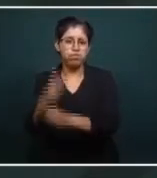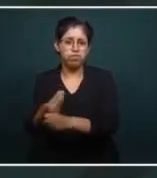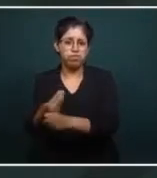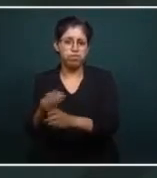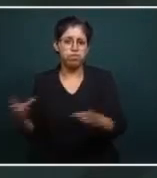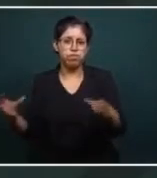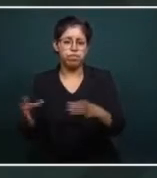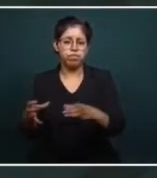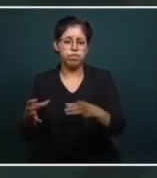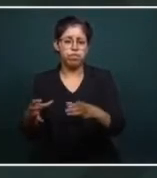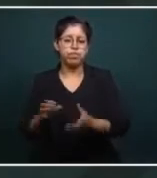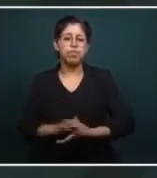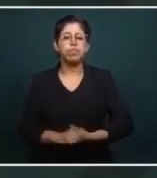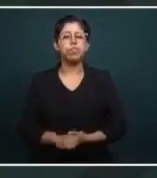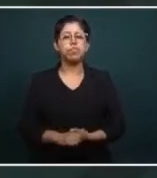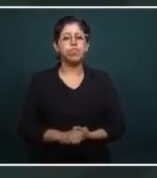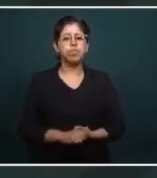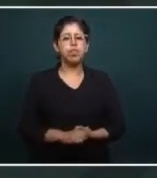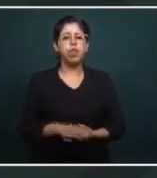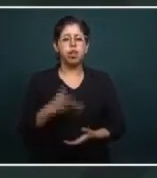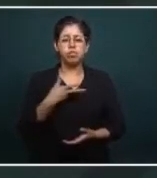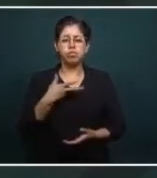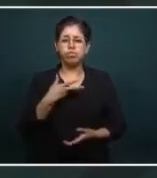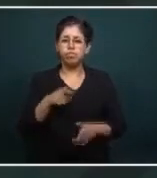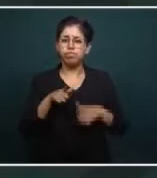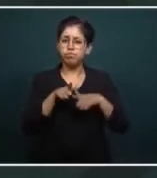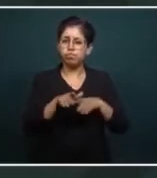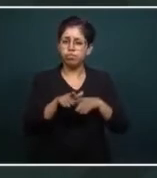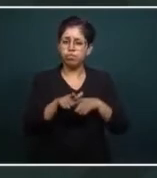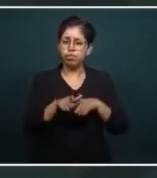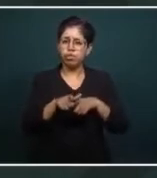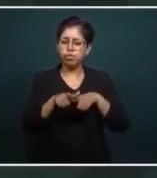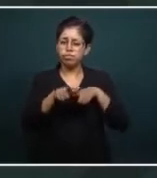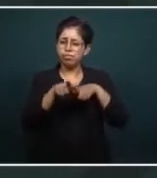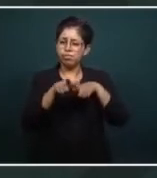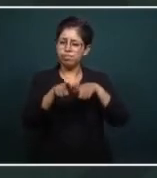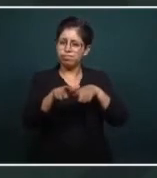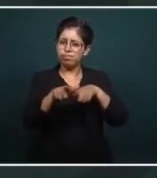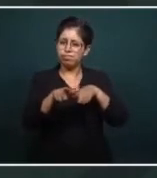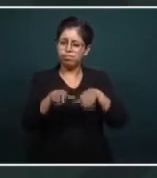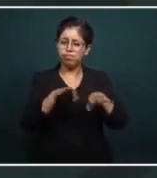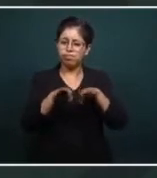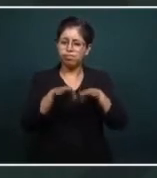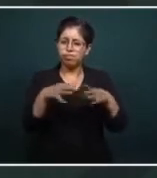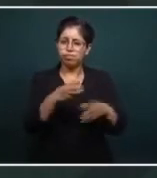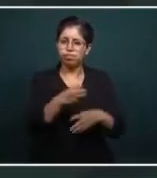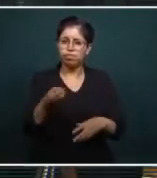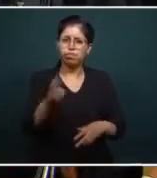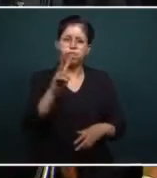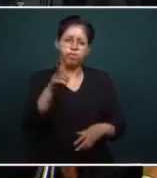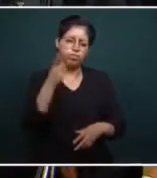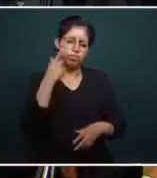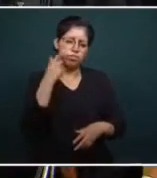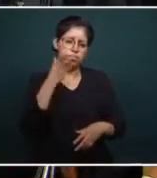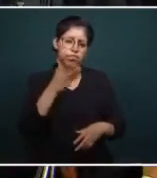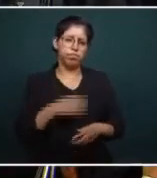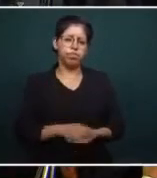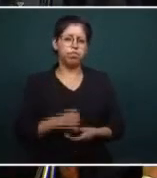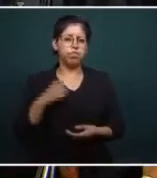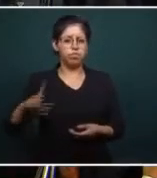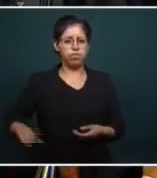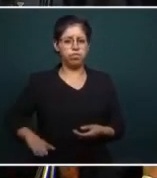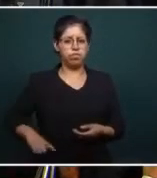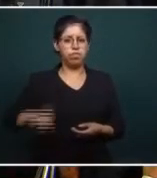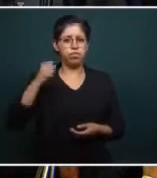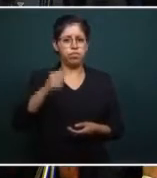personalmente. Tiene que personally, haber and conducción, so tiene que you haber have to be dirección. directing Pero a ver, and ¿qué nos conducing. puede decir So let's see what el he has gobernador to